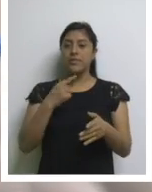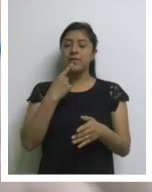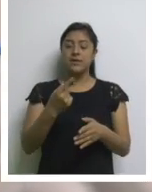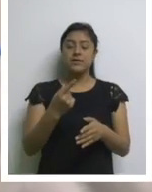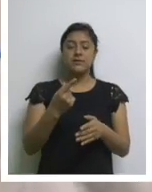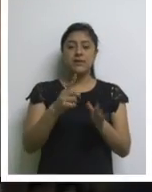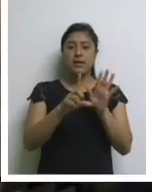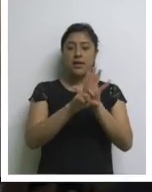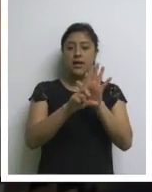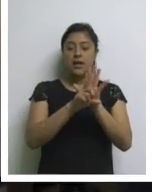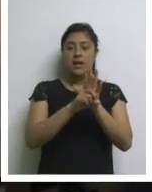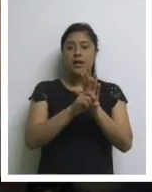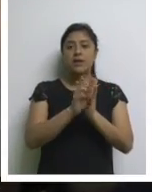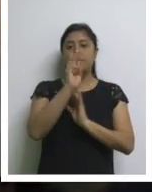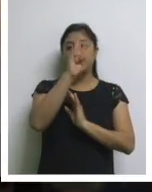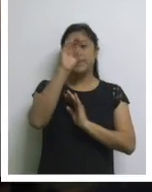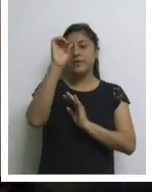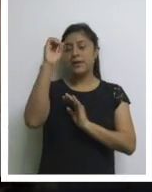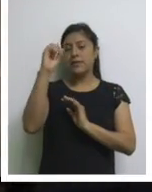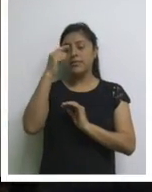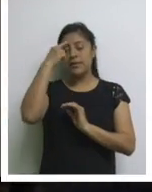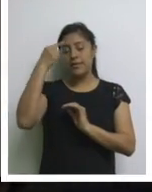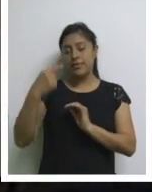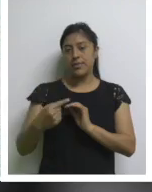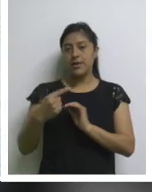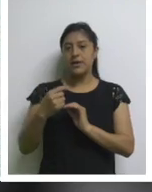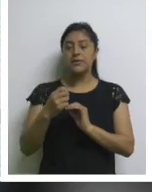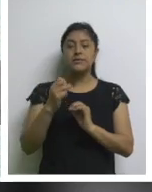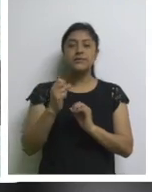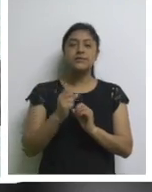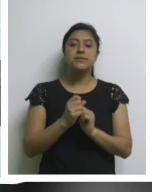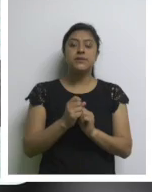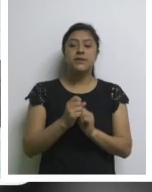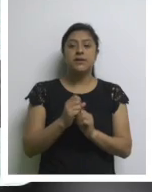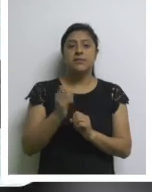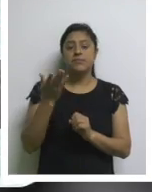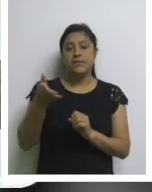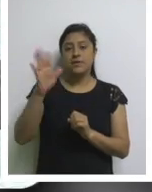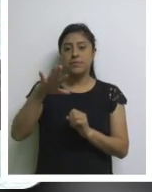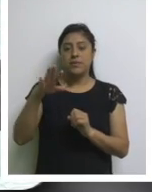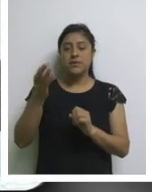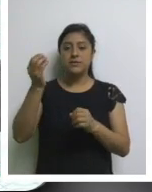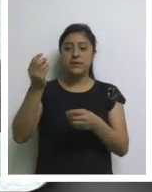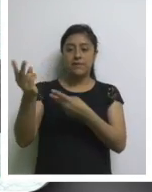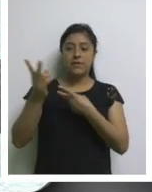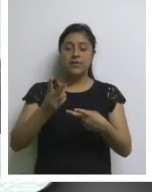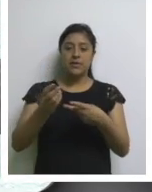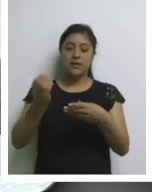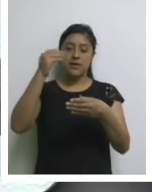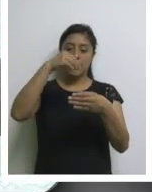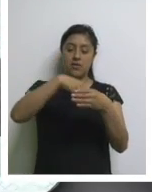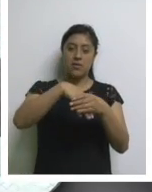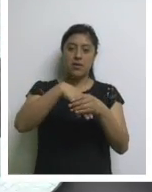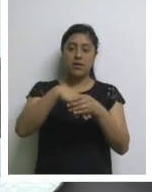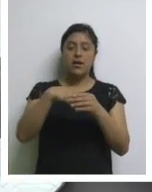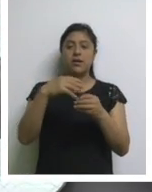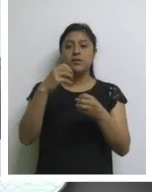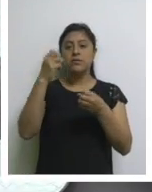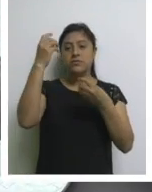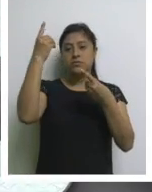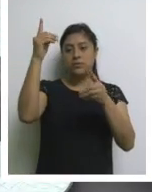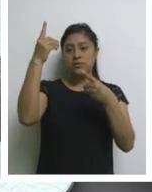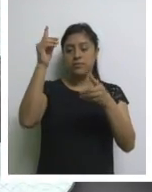control de calidad que tiene cada DPI para ser finalmente entregado al usuario es el que estipula la ley de 30 días